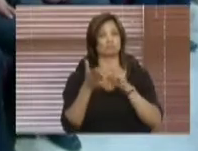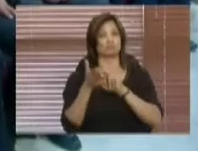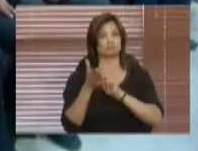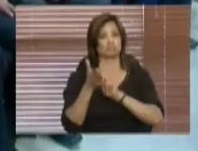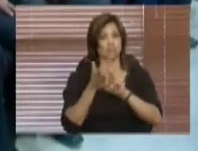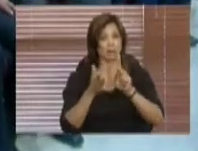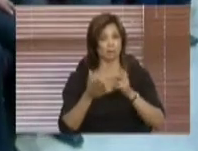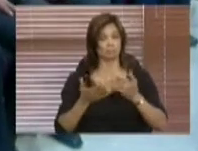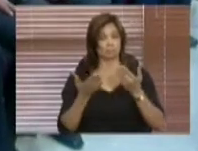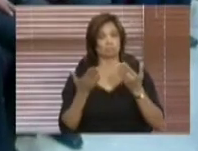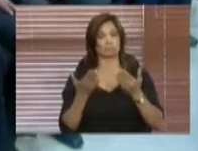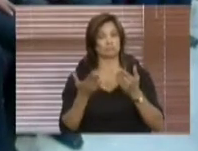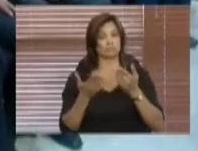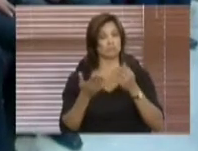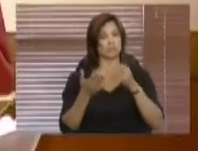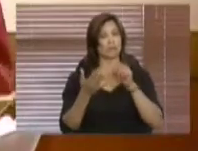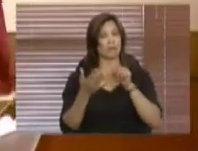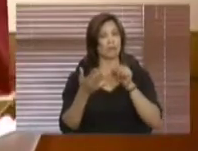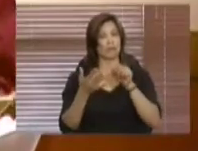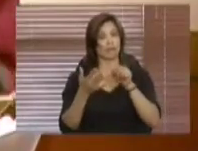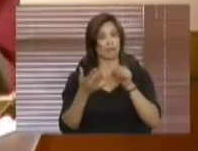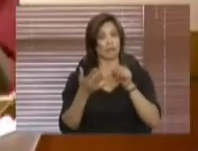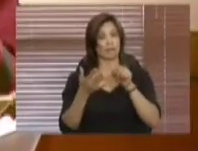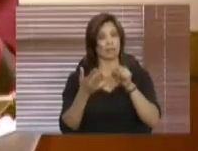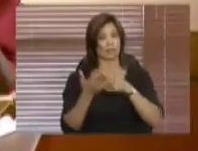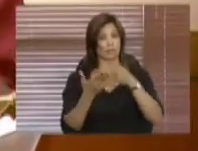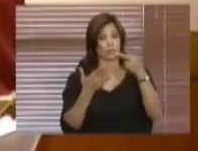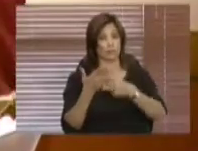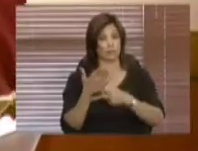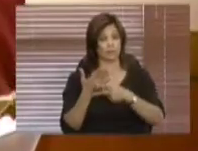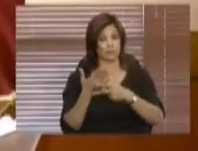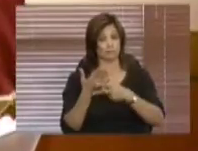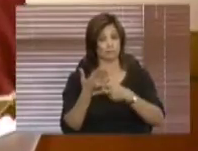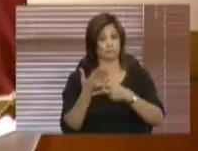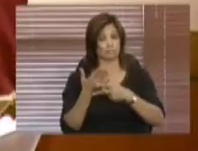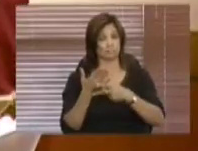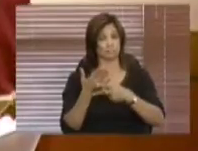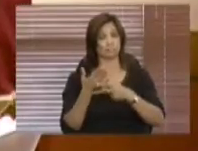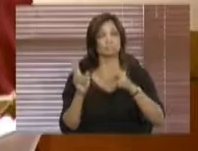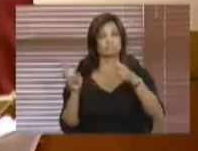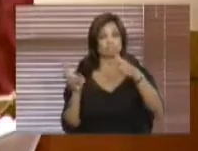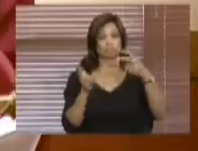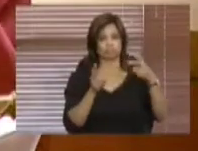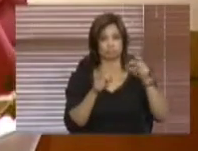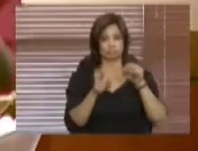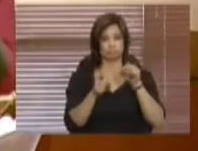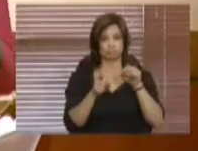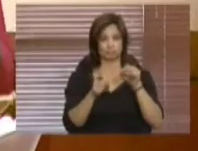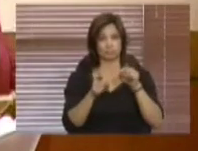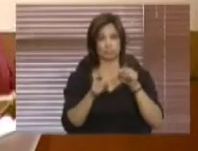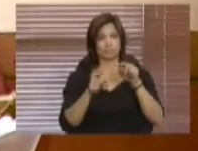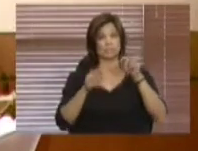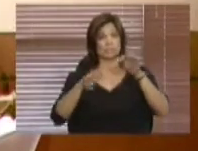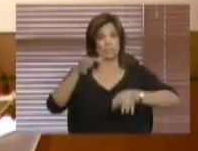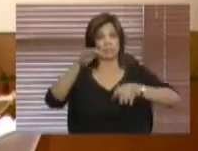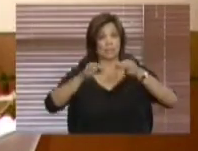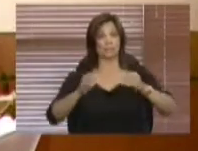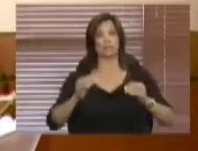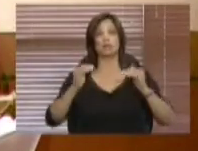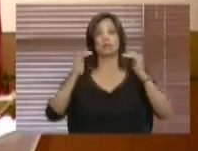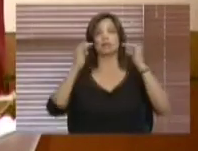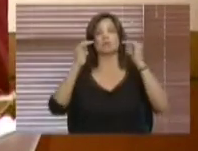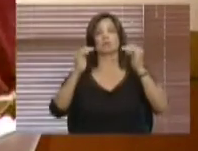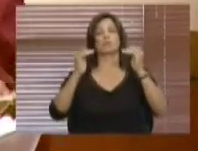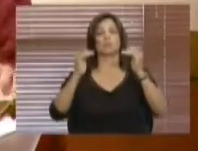nuestra propuesta. En el referido plan, cito, la Suprema Corte de